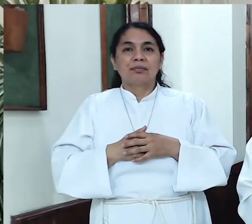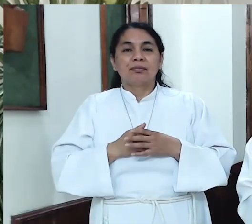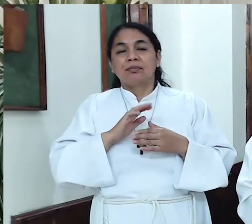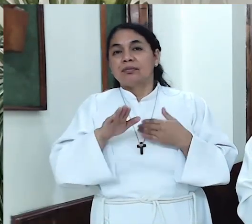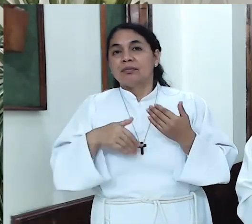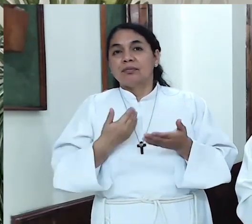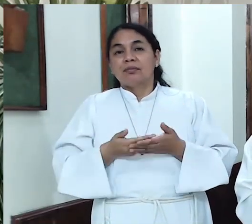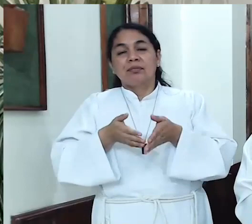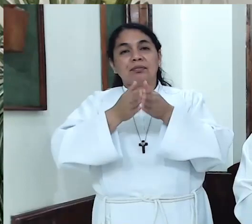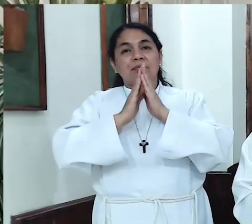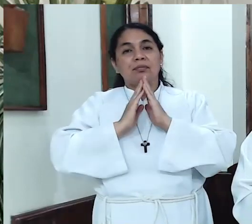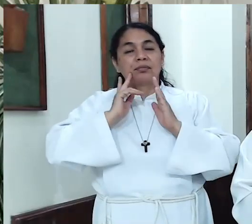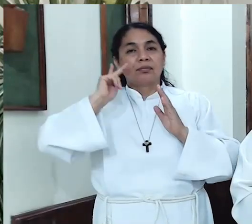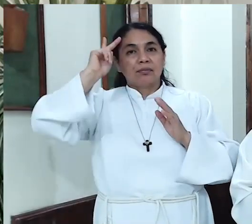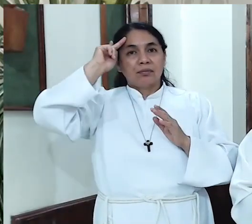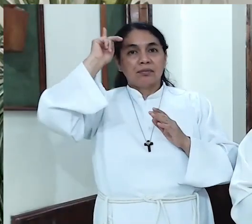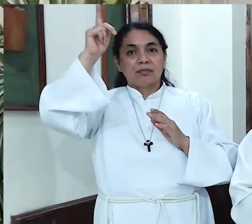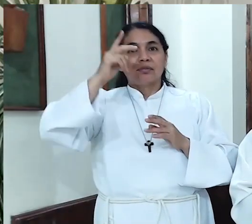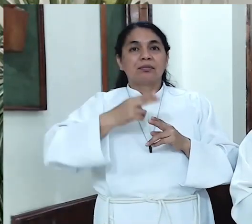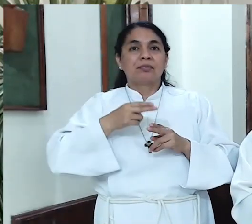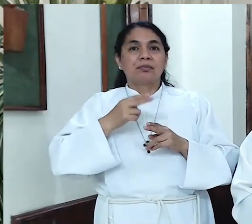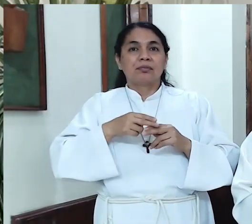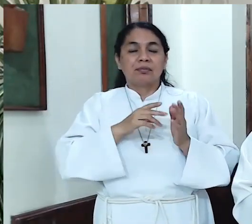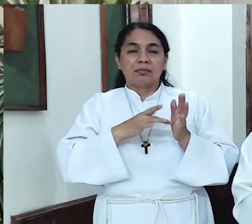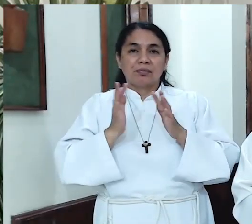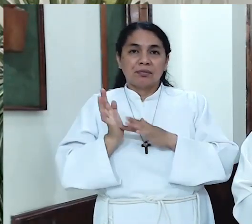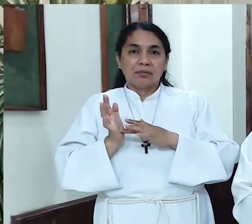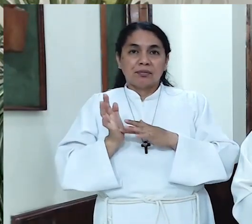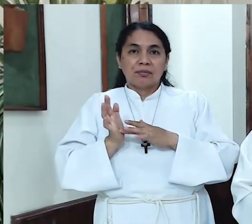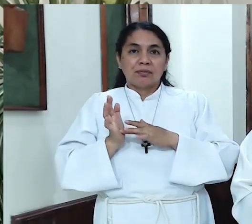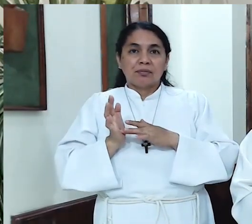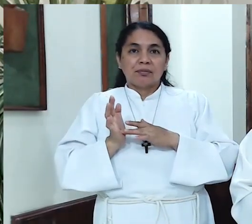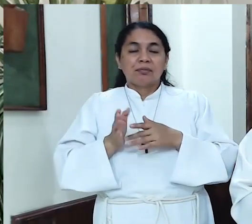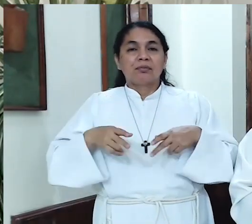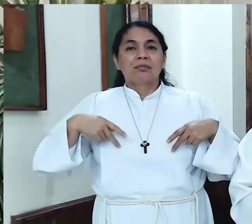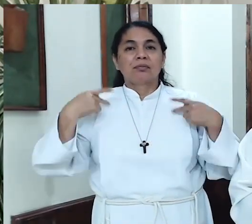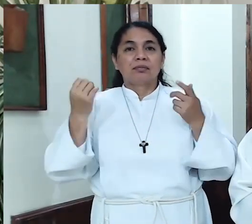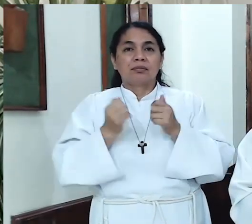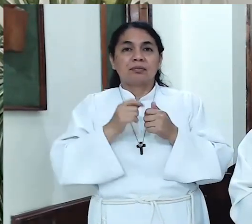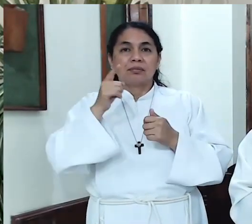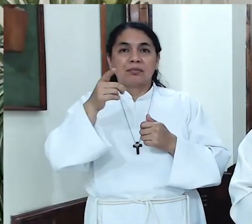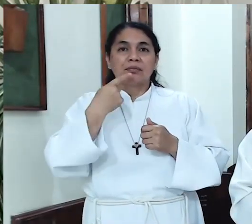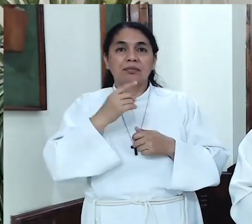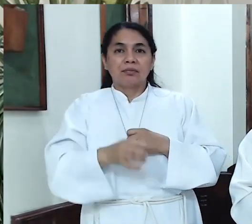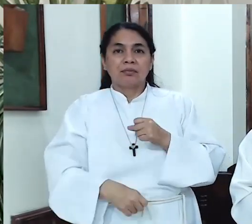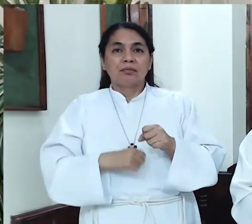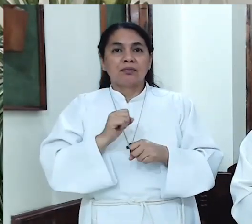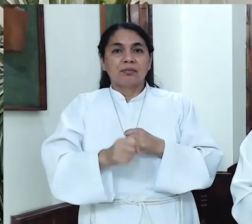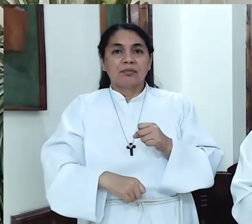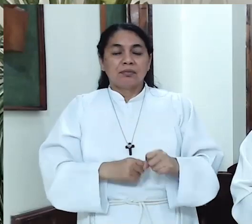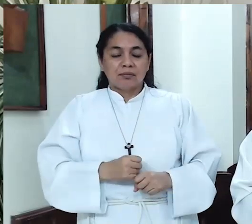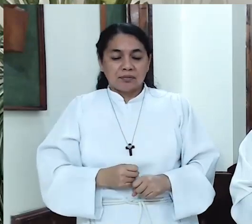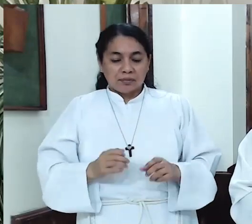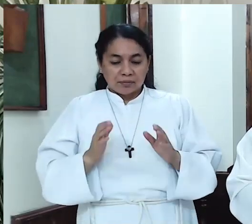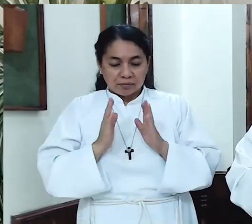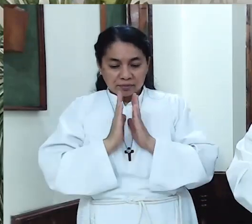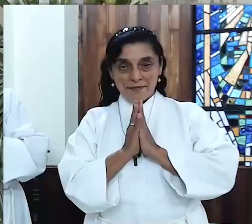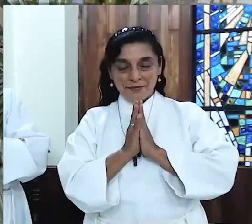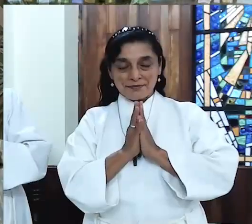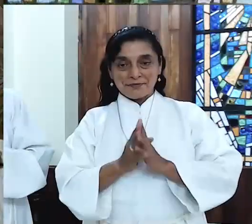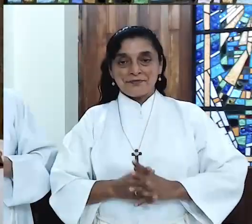Todo esto te pedimos, Padre, en nombre de Jesús, quien vive contigo por los siglos de los siglos.